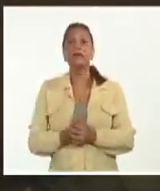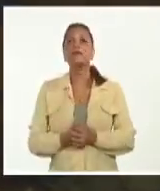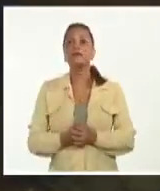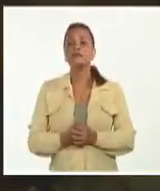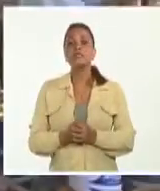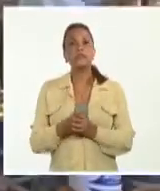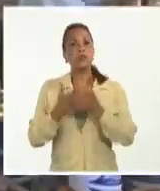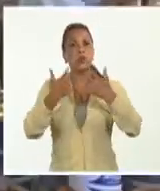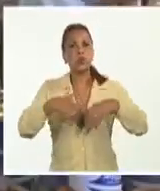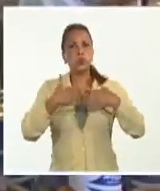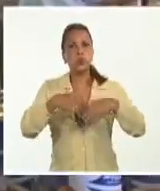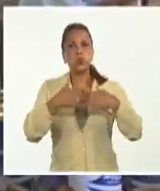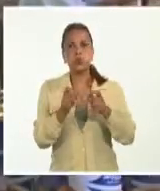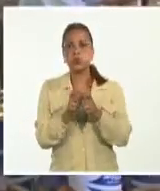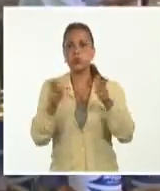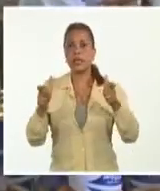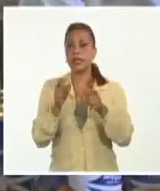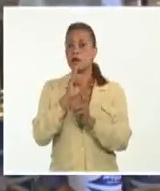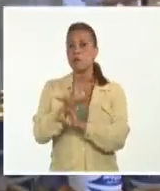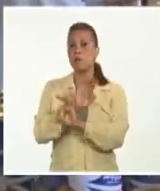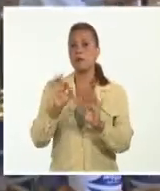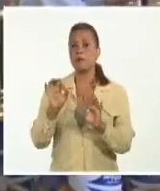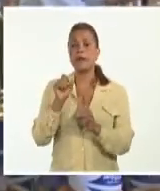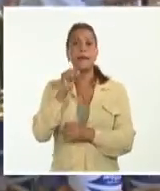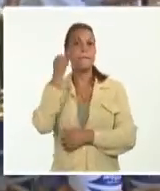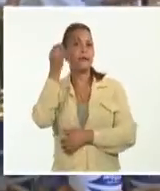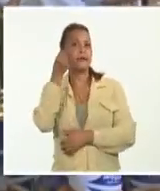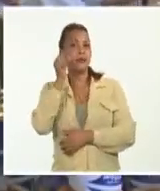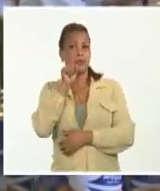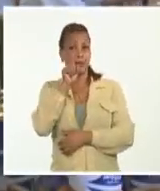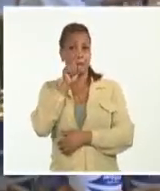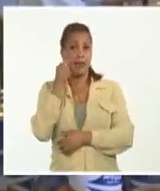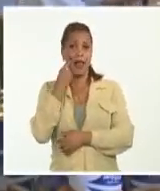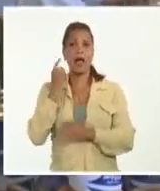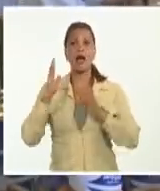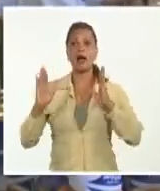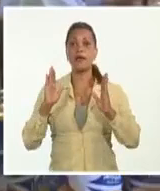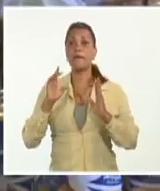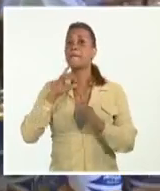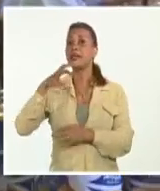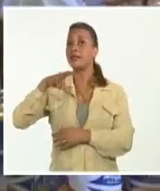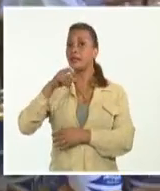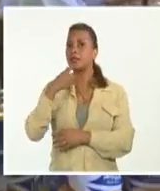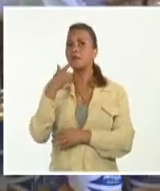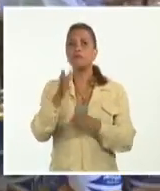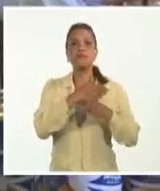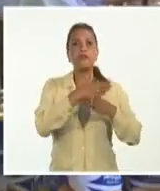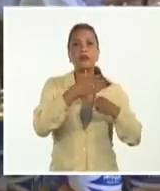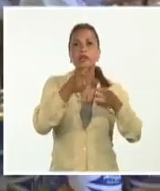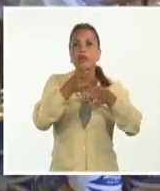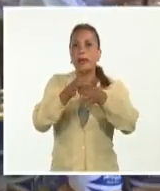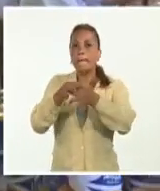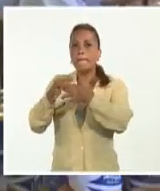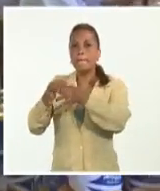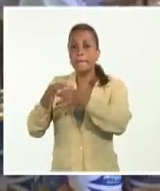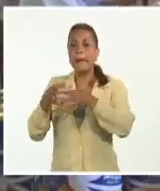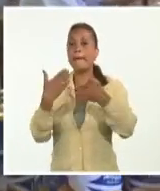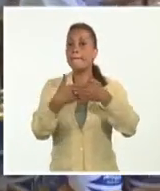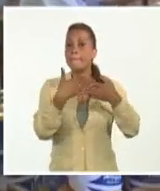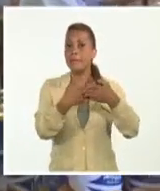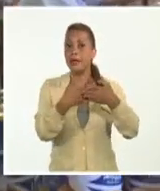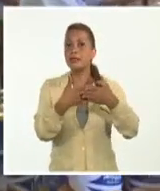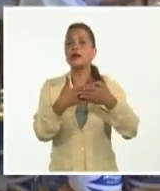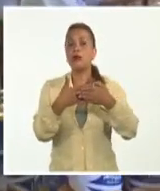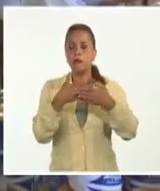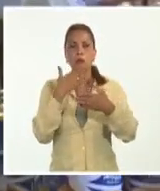calidad pensamos que para cuando se sumen al año sea por lo menos que las de río tenga varias mini industrias juan martín en municipios